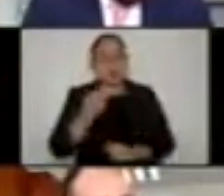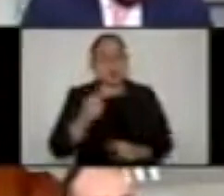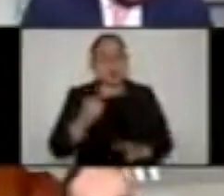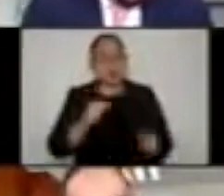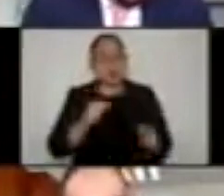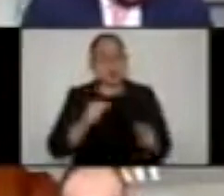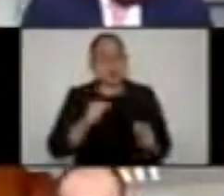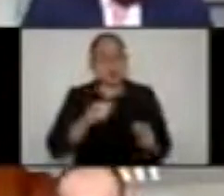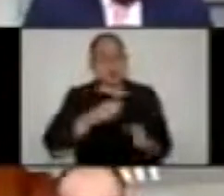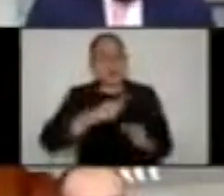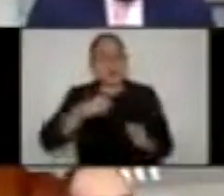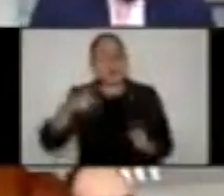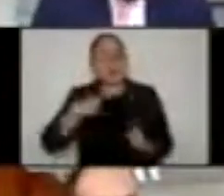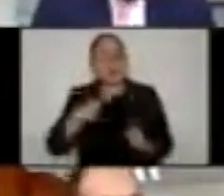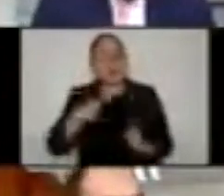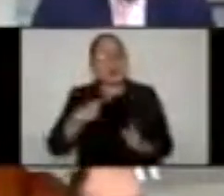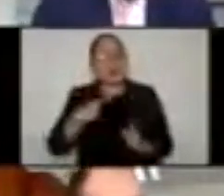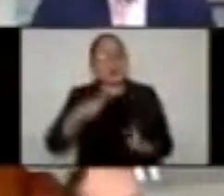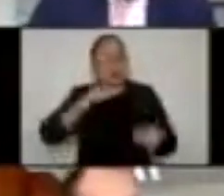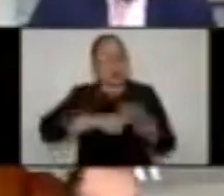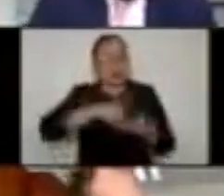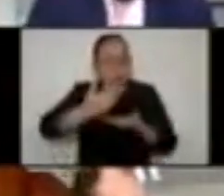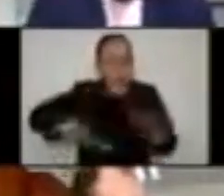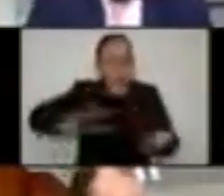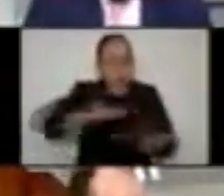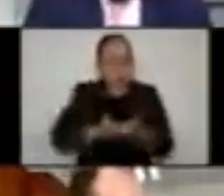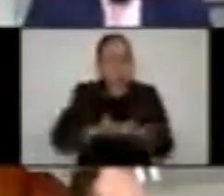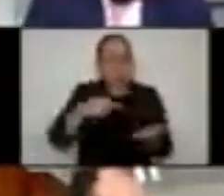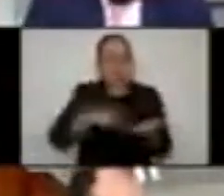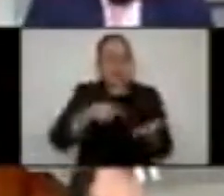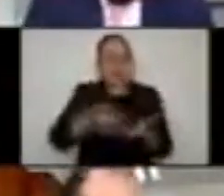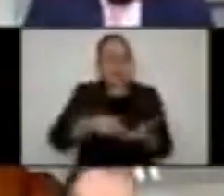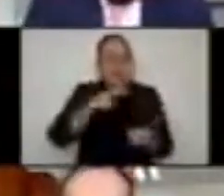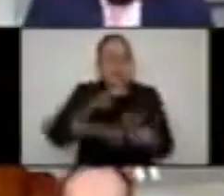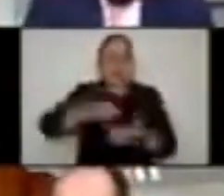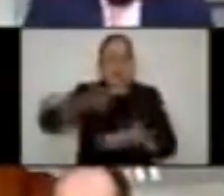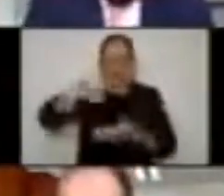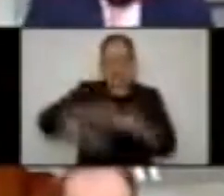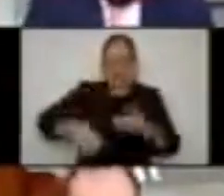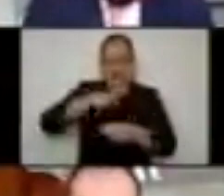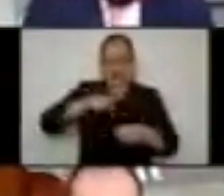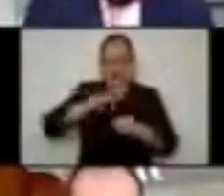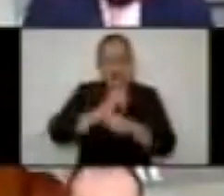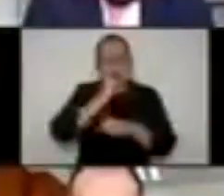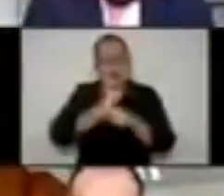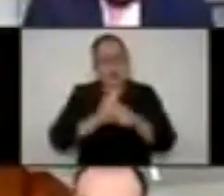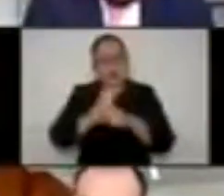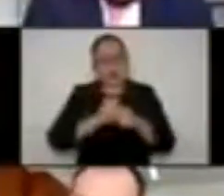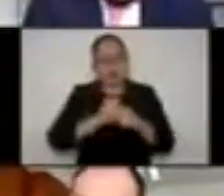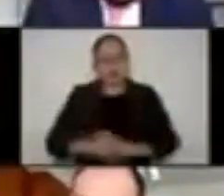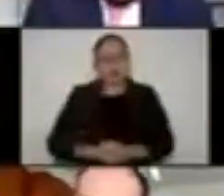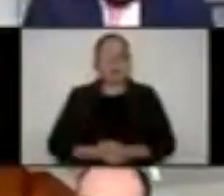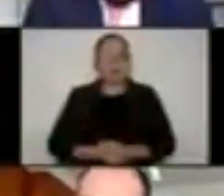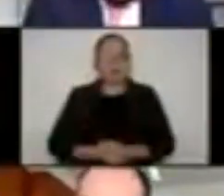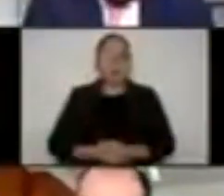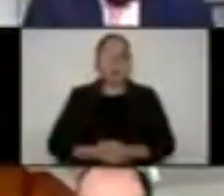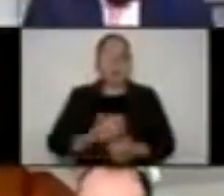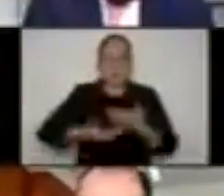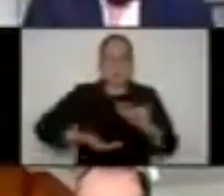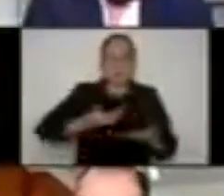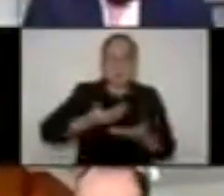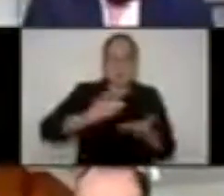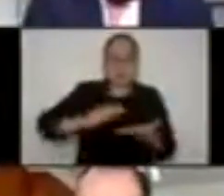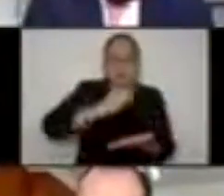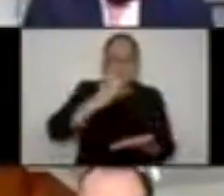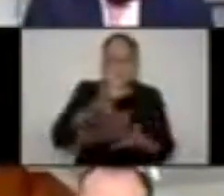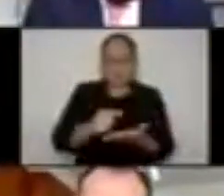servidor público, se encontró que se trata de una cuenta mezclada de un periodista que actualmente es servidor público. A su vez, previo